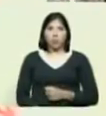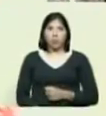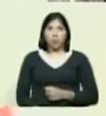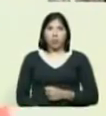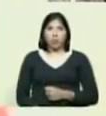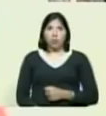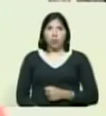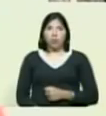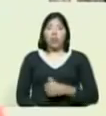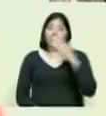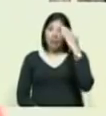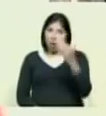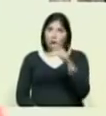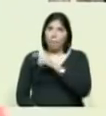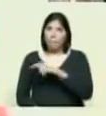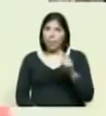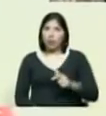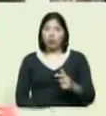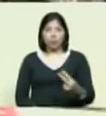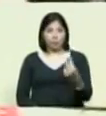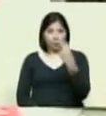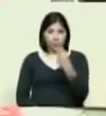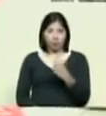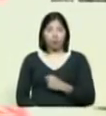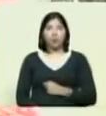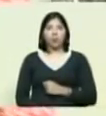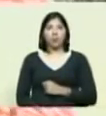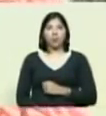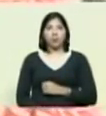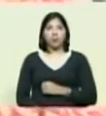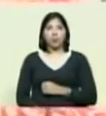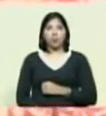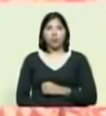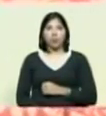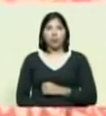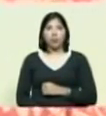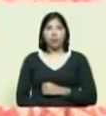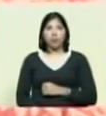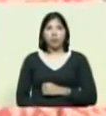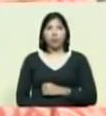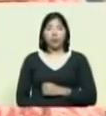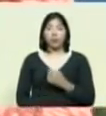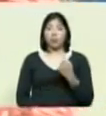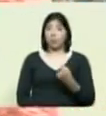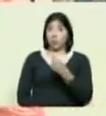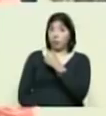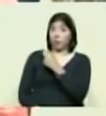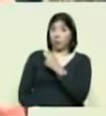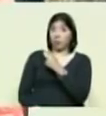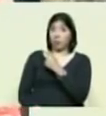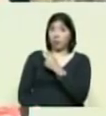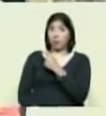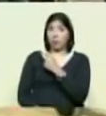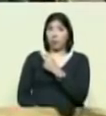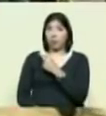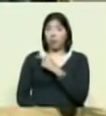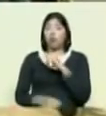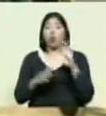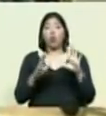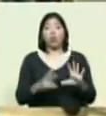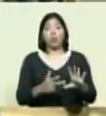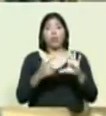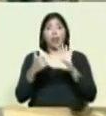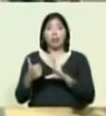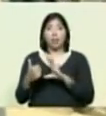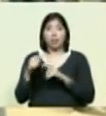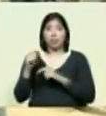Así es, un saludo a las personas que a esta hora sintonizan Venezolana de Televisión. Esto que ven a mis espaldas son la llegada de 86